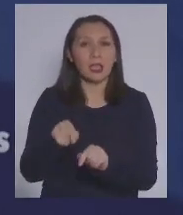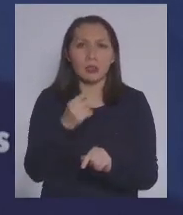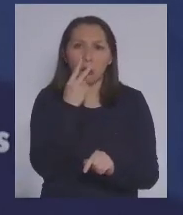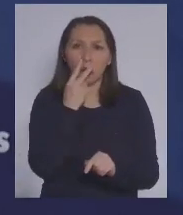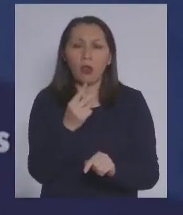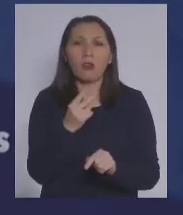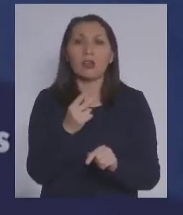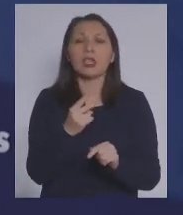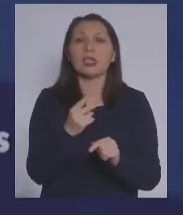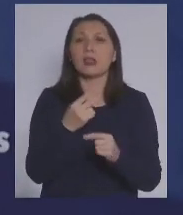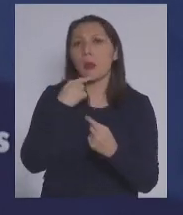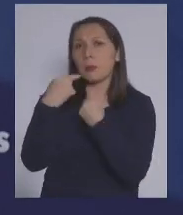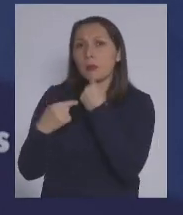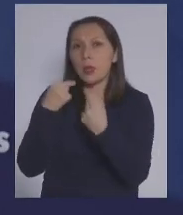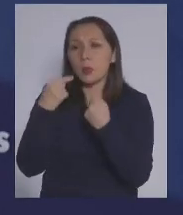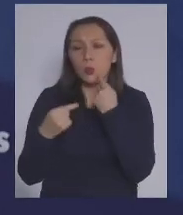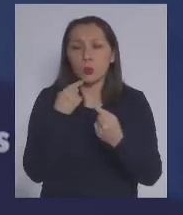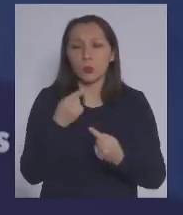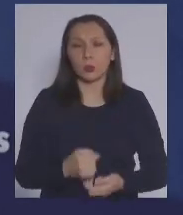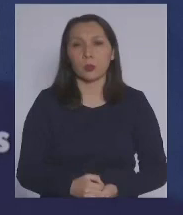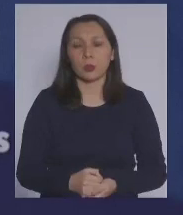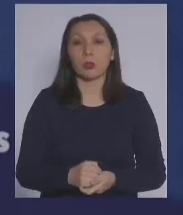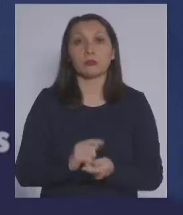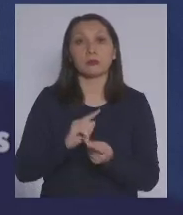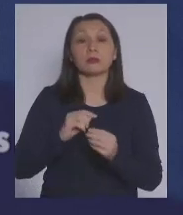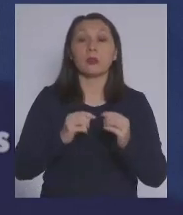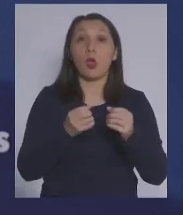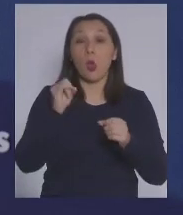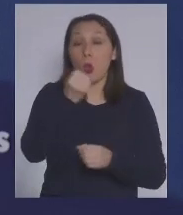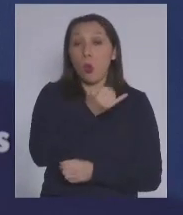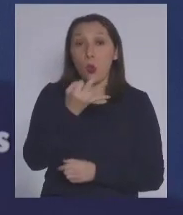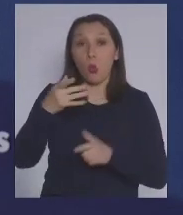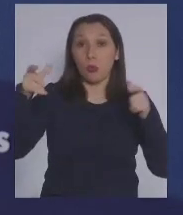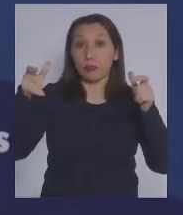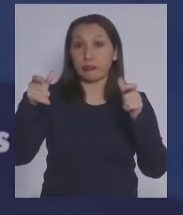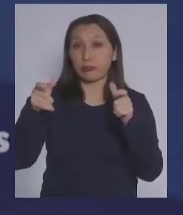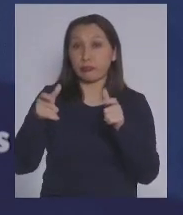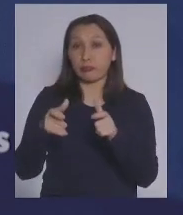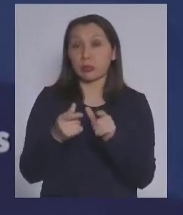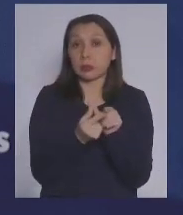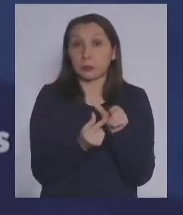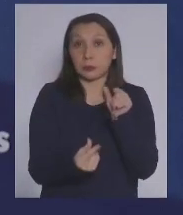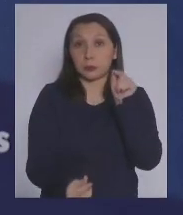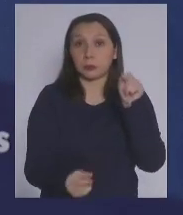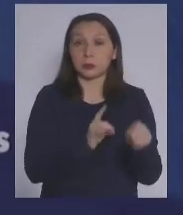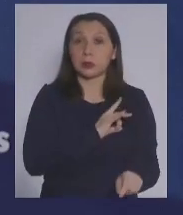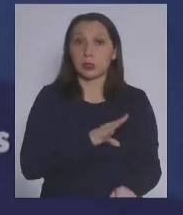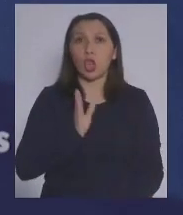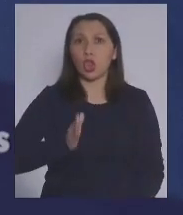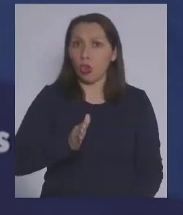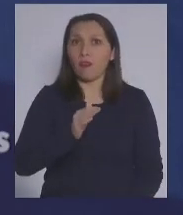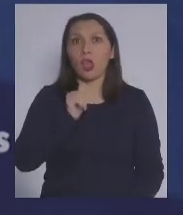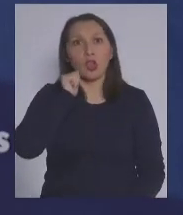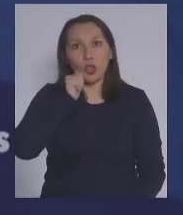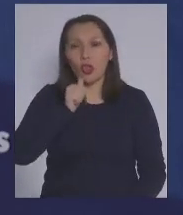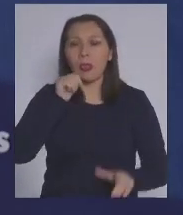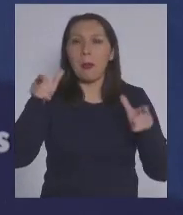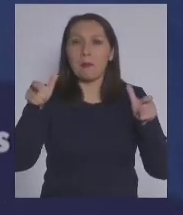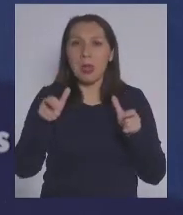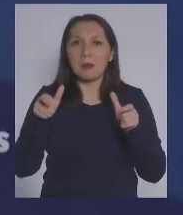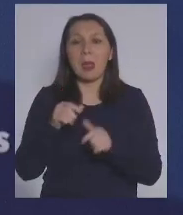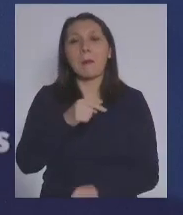haciendo preguntas la variación de los casos confirmados a nivel nacional siguen disminuyendo